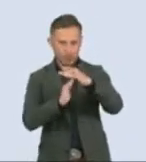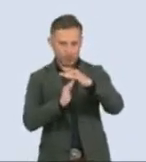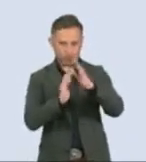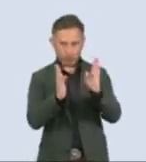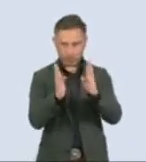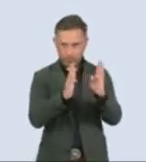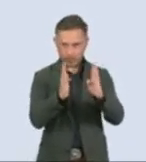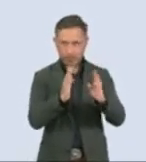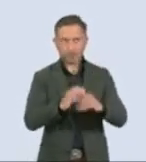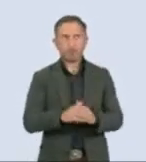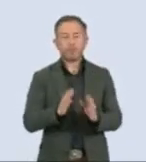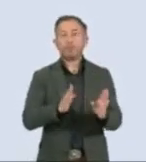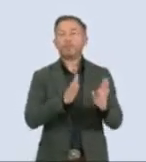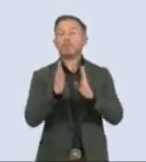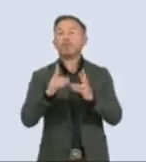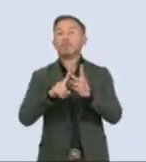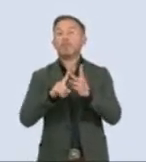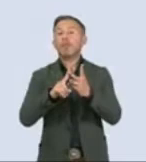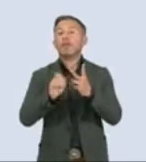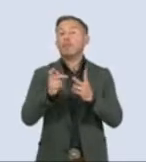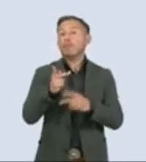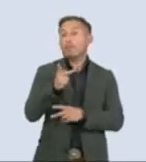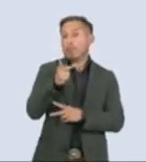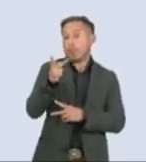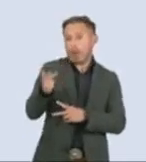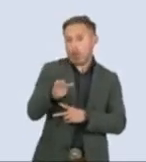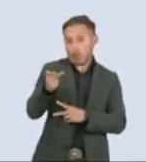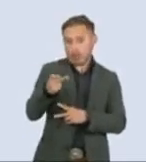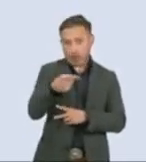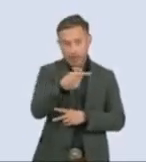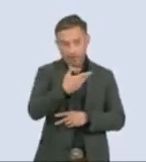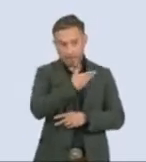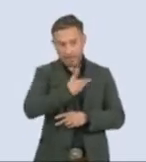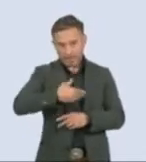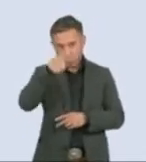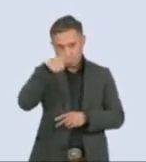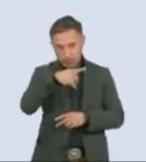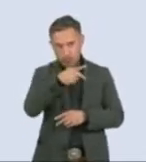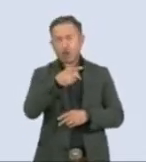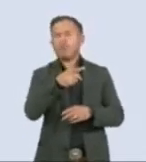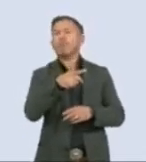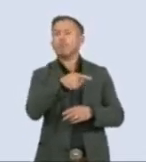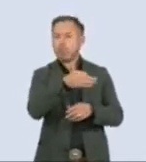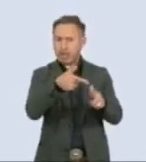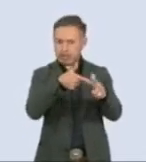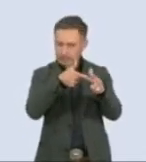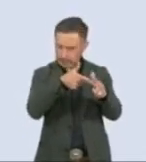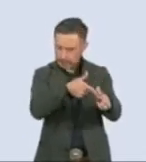respecto de la respuesta a la pregunta que sigue en la presidencia de la republica de la república